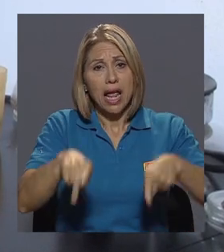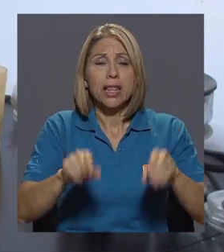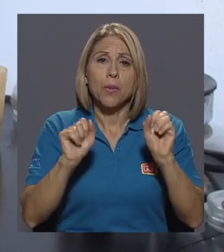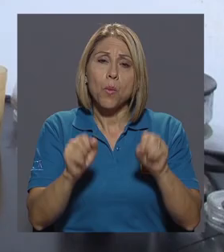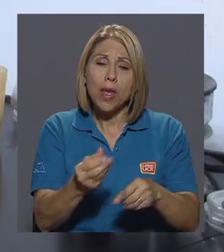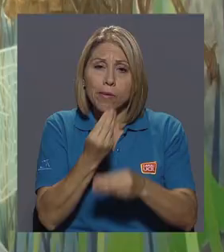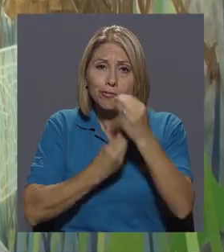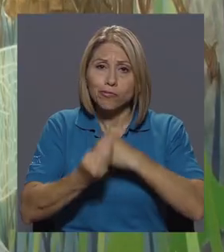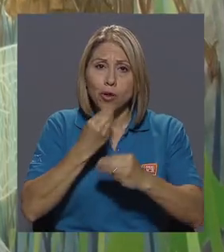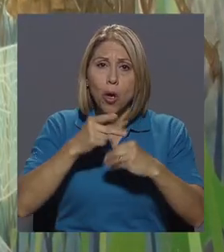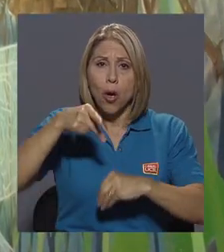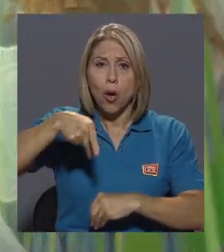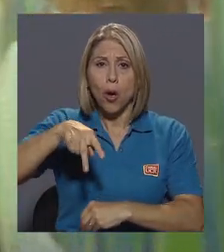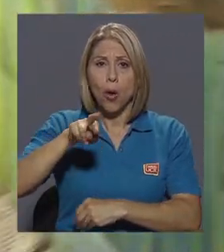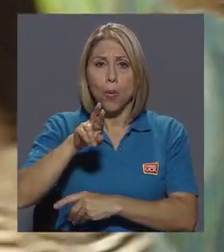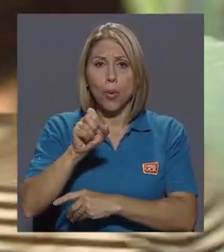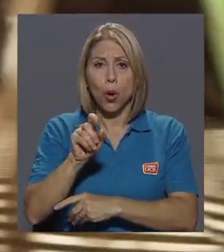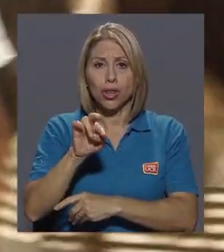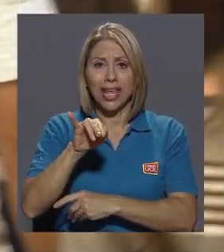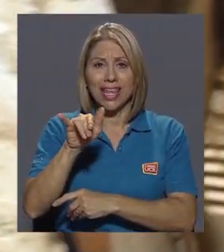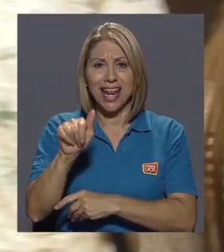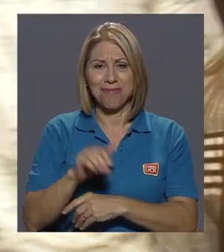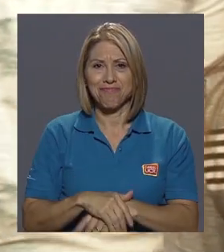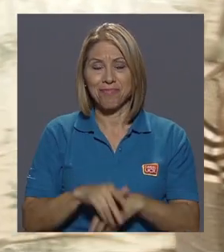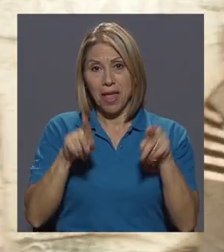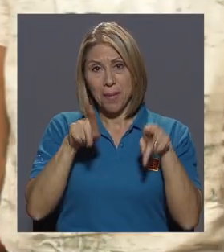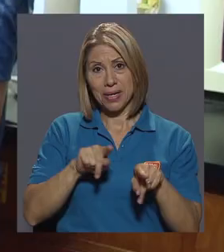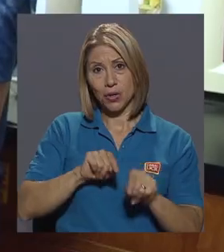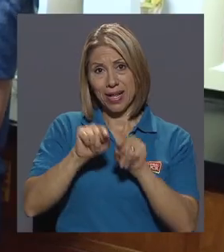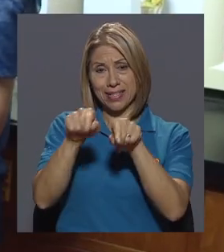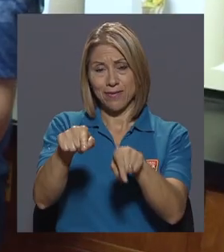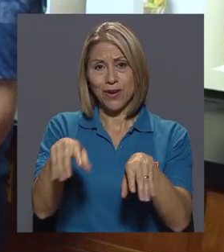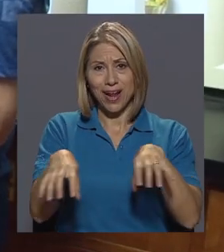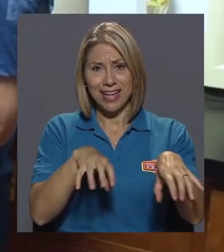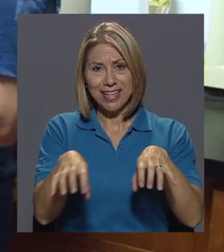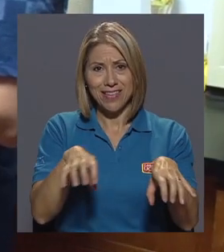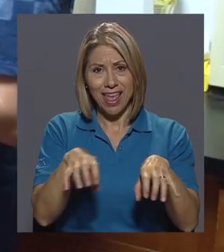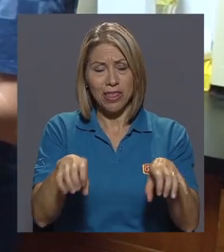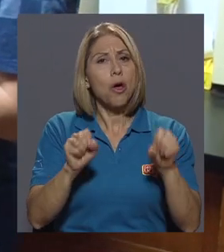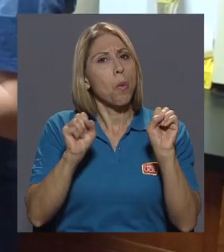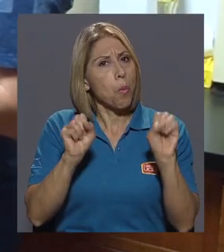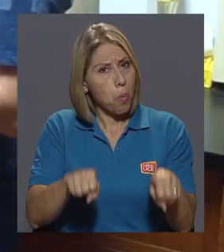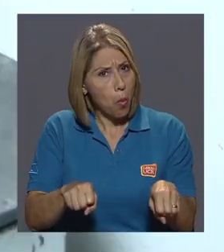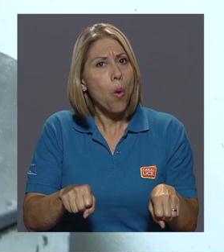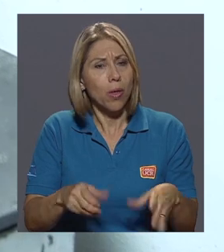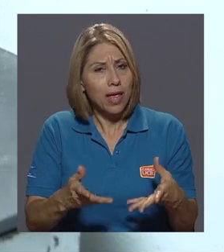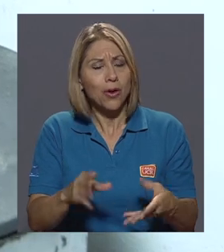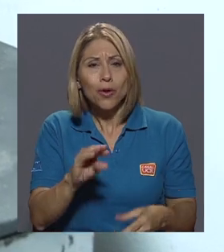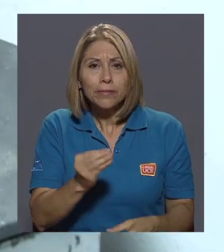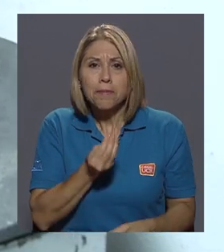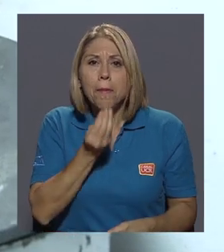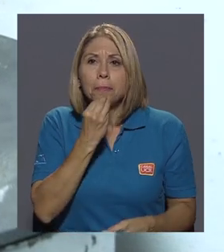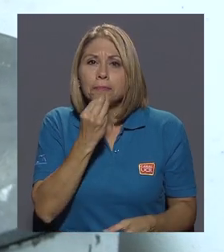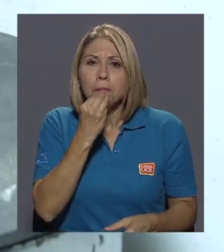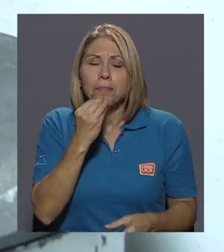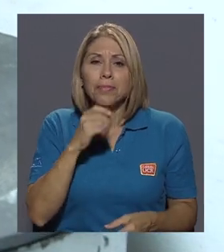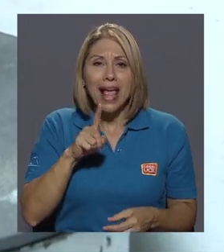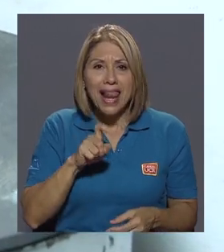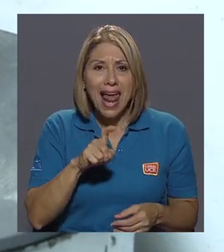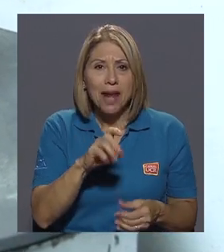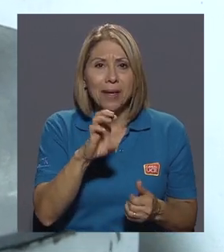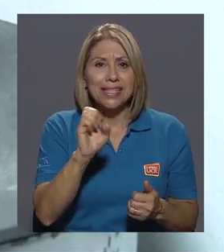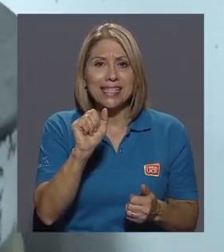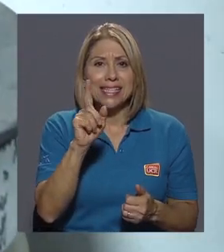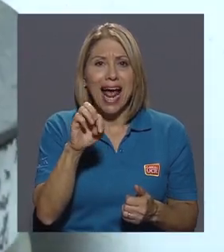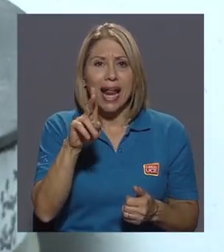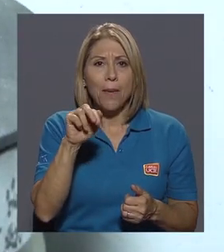la proteína de los insectos. Los que asistieron a la actividad tuvieron la oportunidad de degustar larvas de